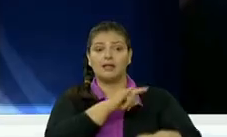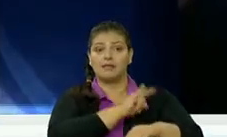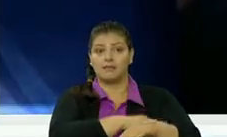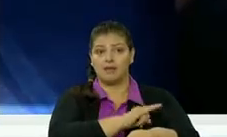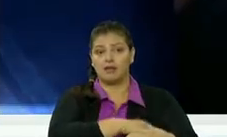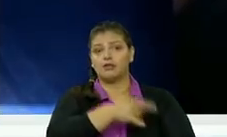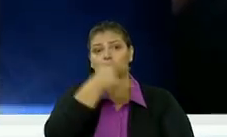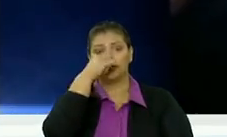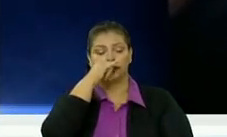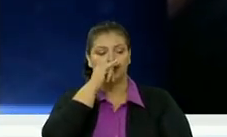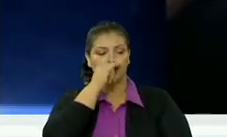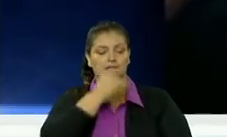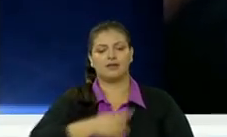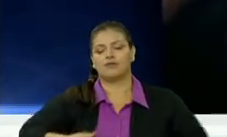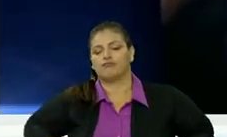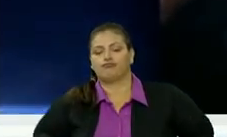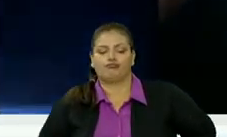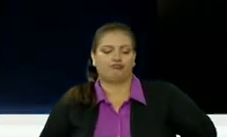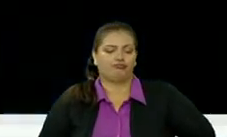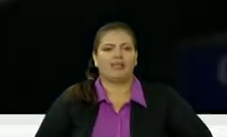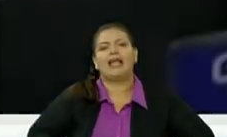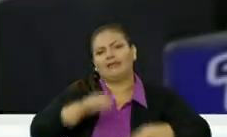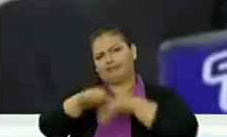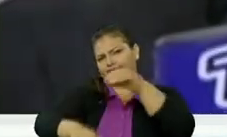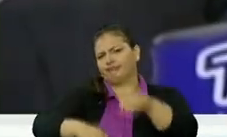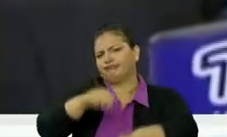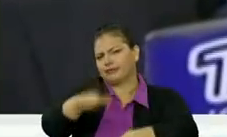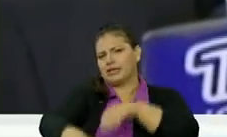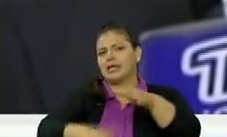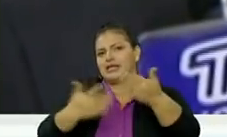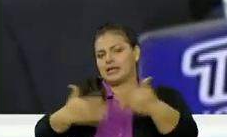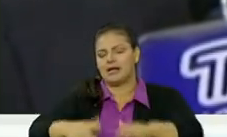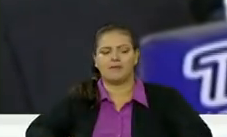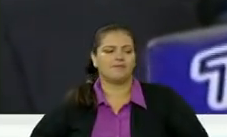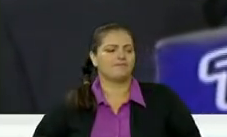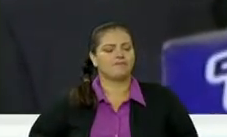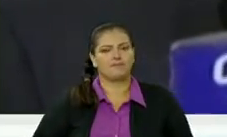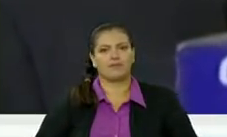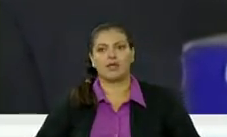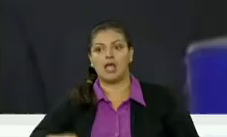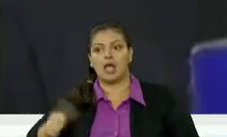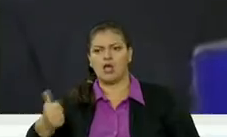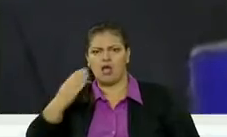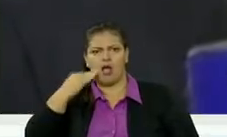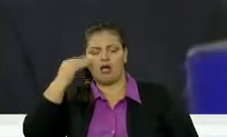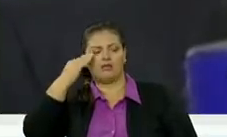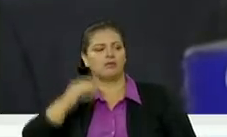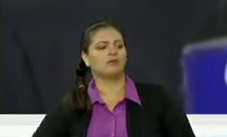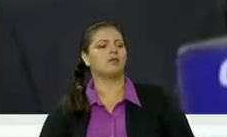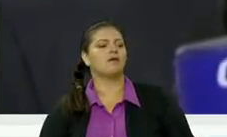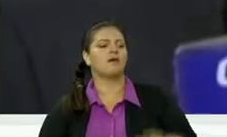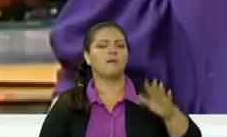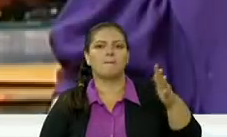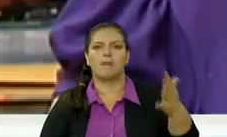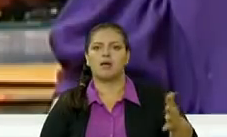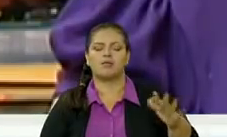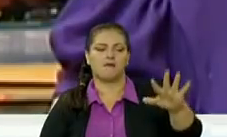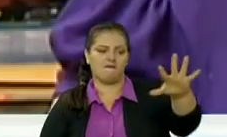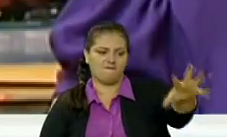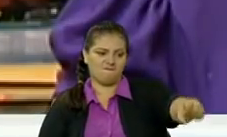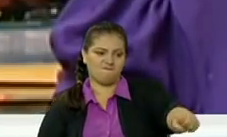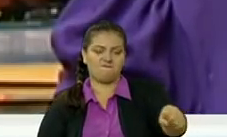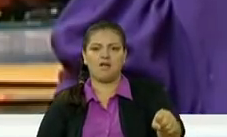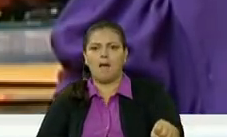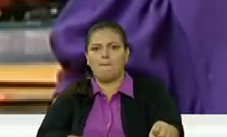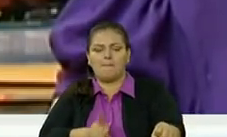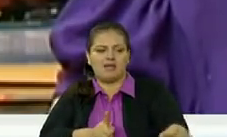adulto ha estado también en ropa de baño, haciéndole señas, dirigiendo su mano hacia sus miembros. No había sido